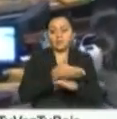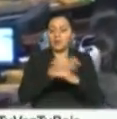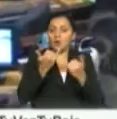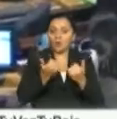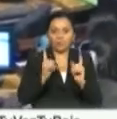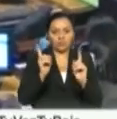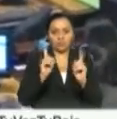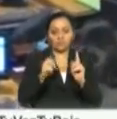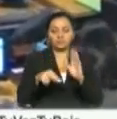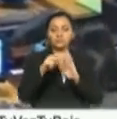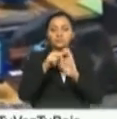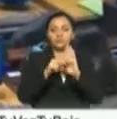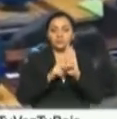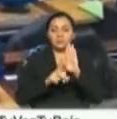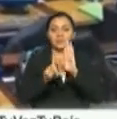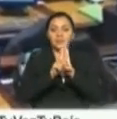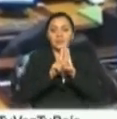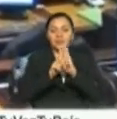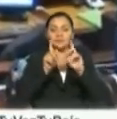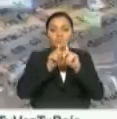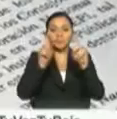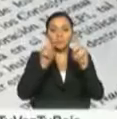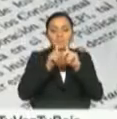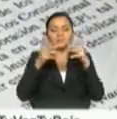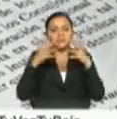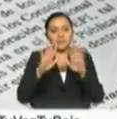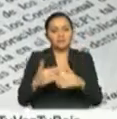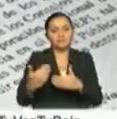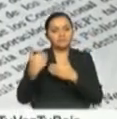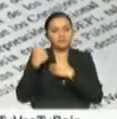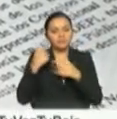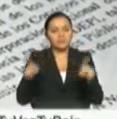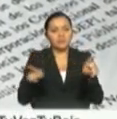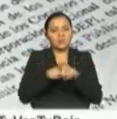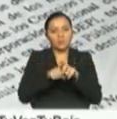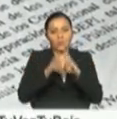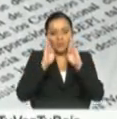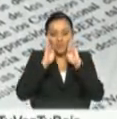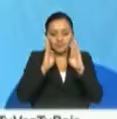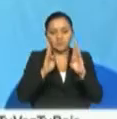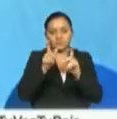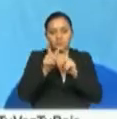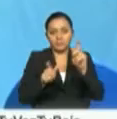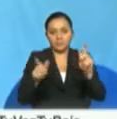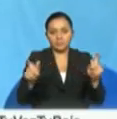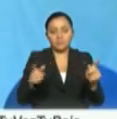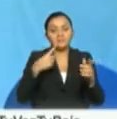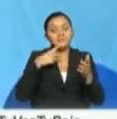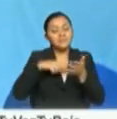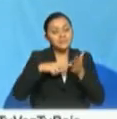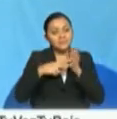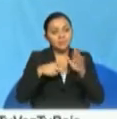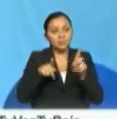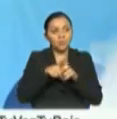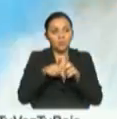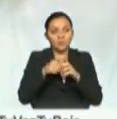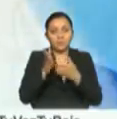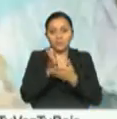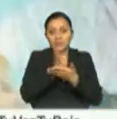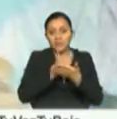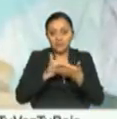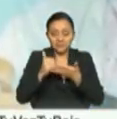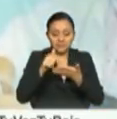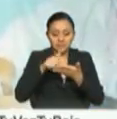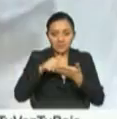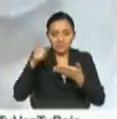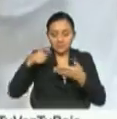normativa, las empresas de medicina prepagada serán corresponsables en la atención del paciente, es decir, que deberán cubrir parte del monto que